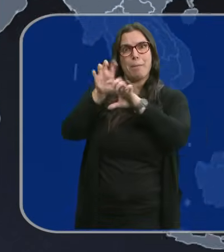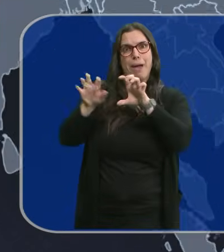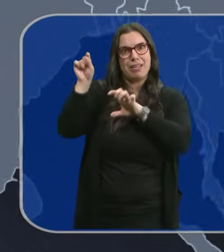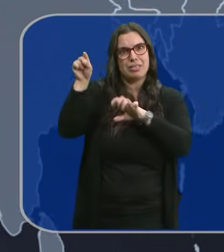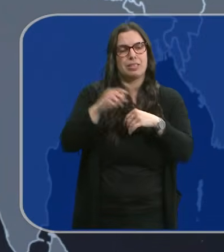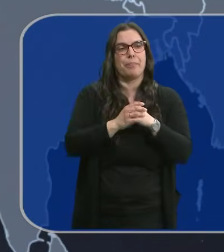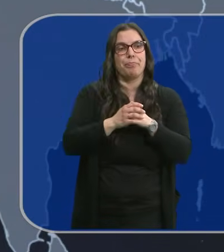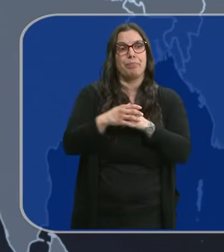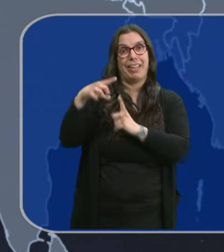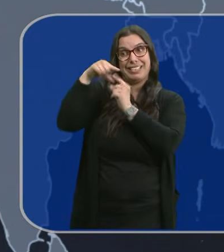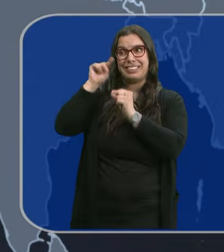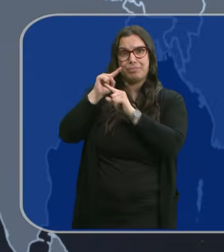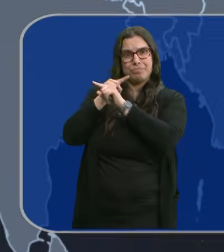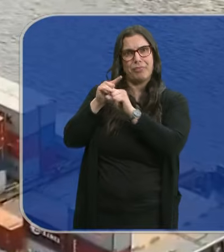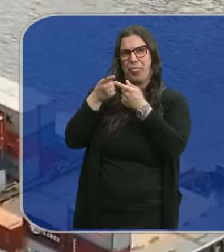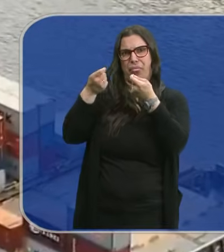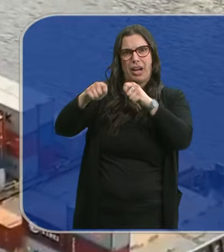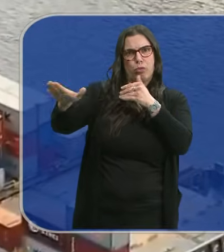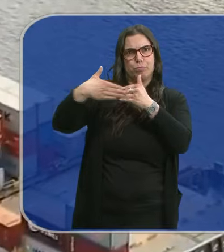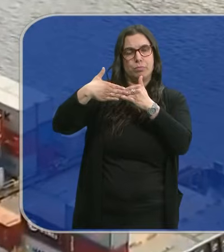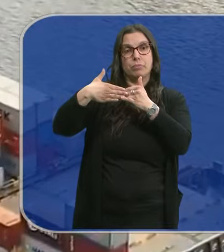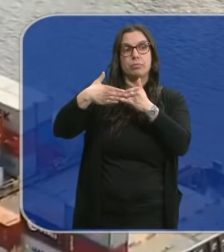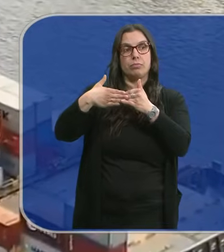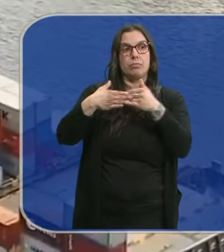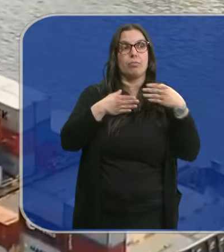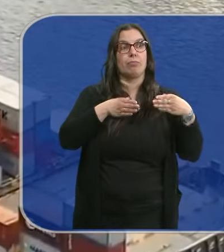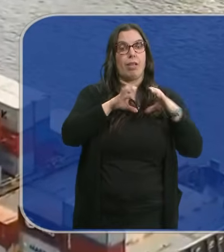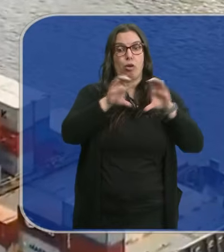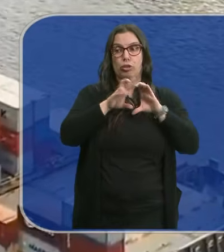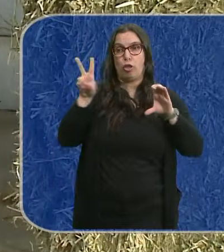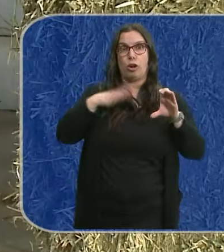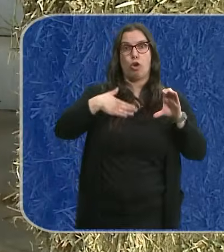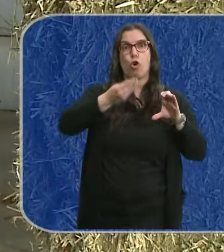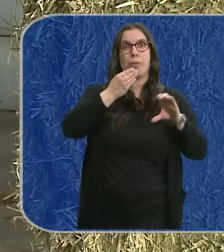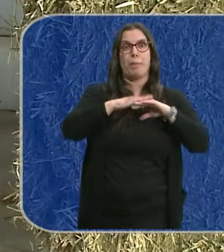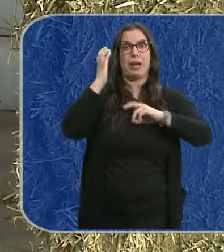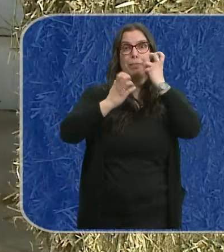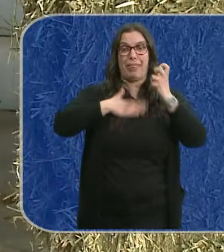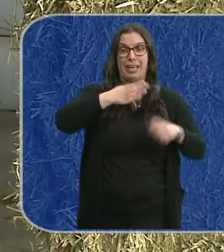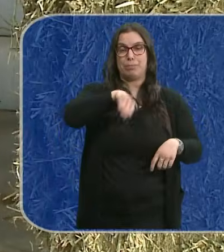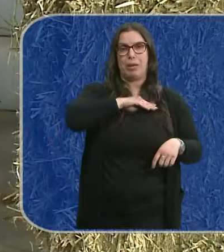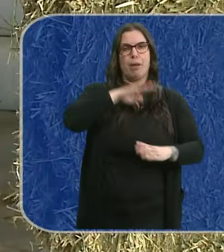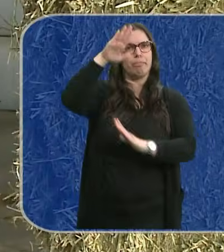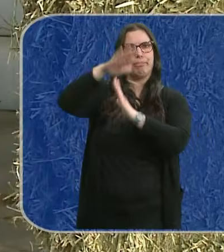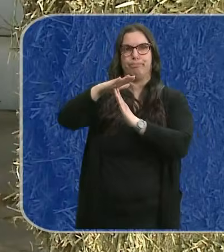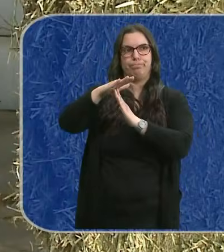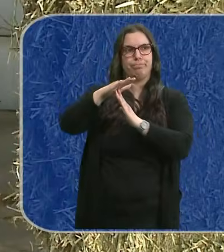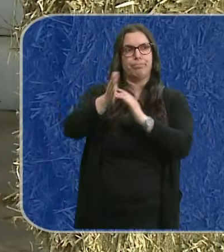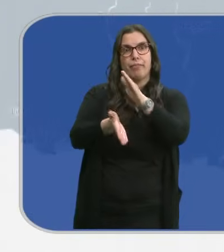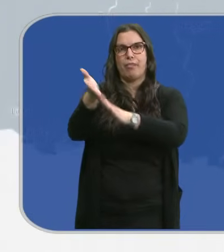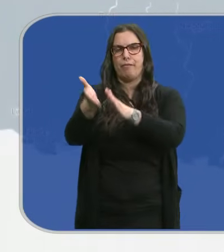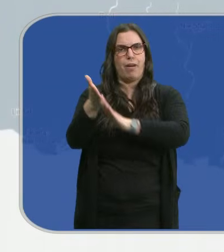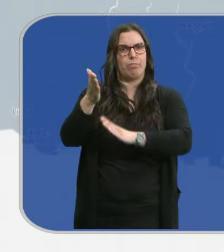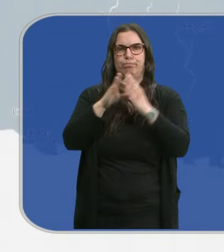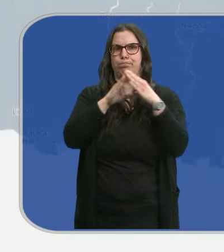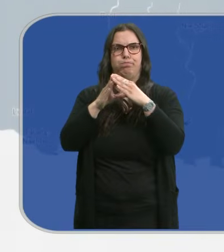Un estrecho cerrado y cientos de contenedores de forraje español sin poder cruzar. Se han paralizado todas las cargas de contenedores hacia ese destino.